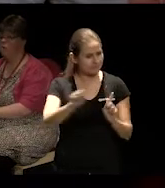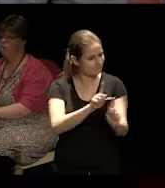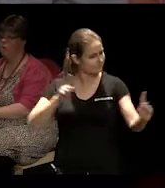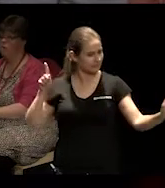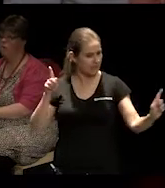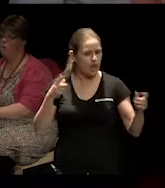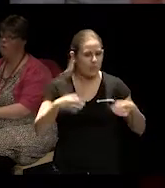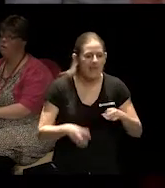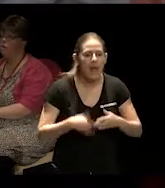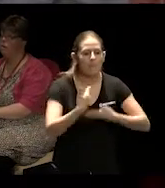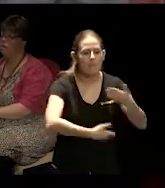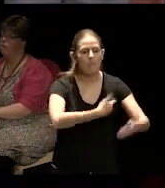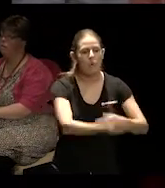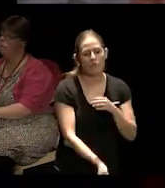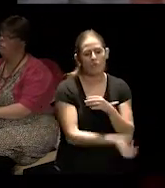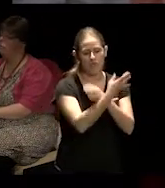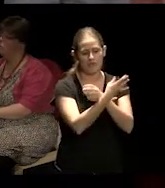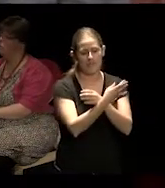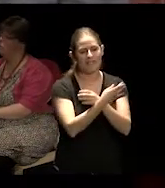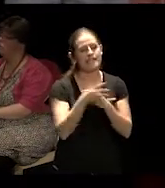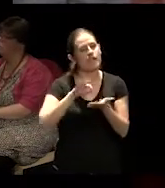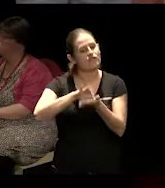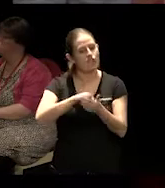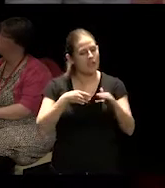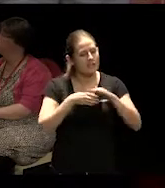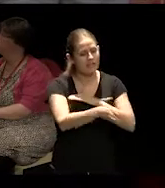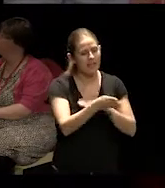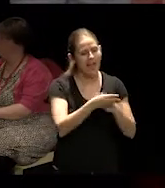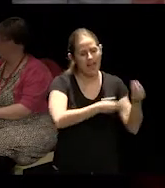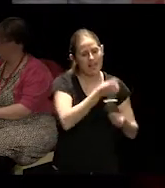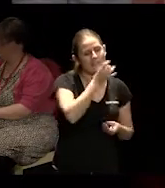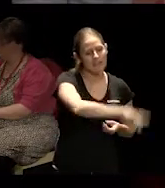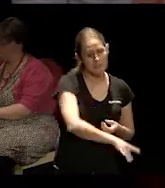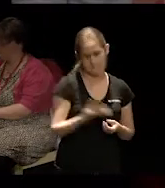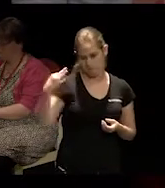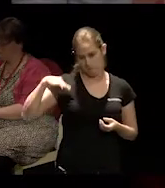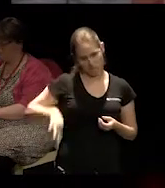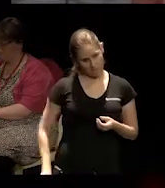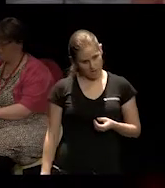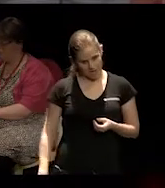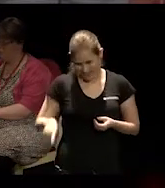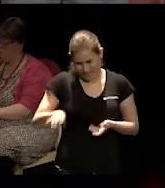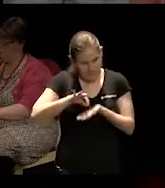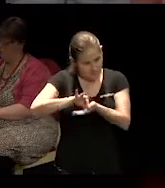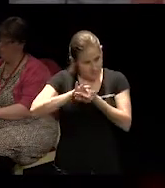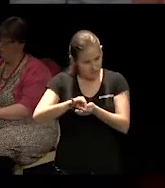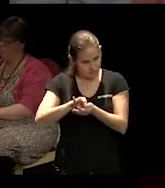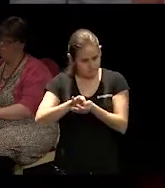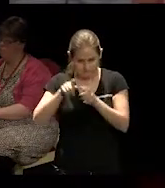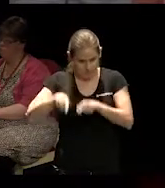producción de servicios de accesibilidad las hacen los profesionales de estos servicios sin que la